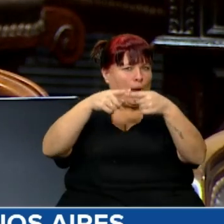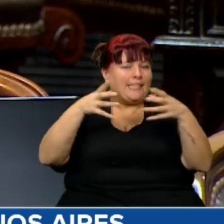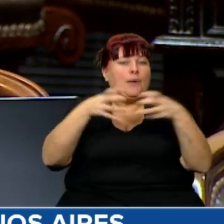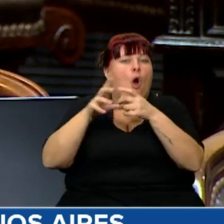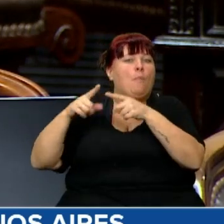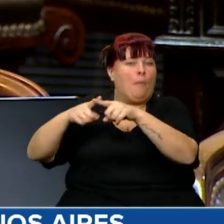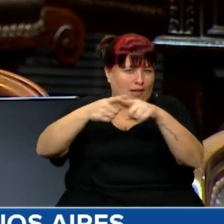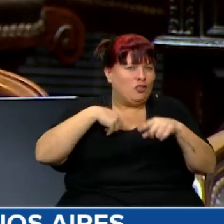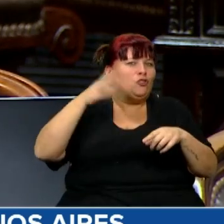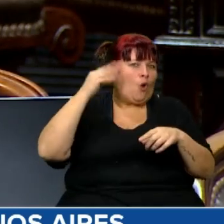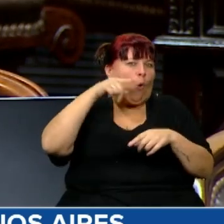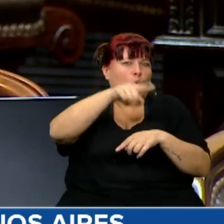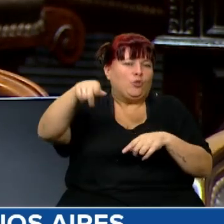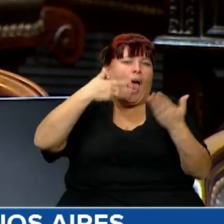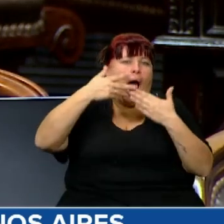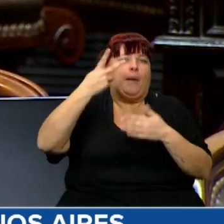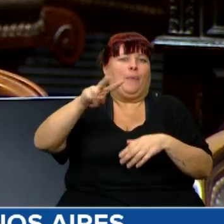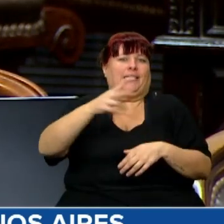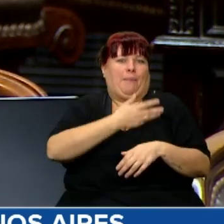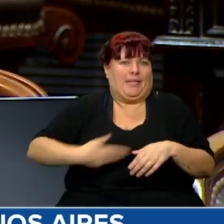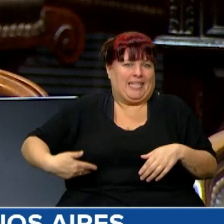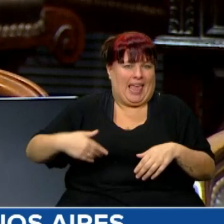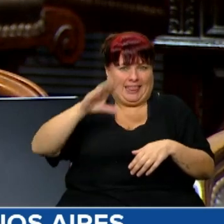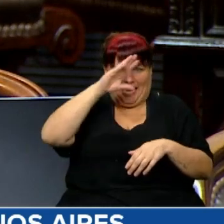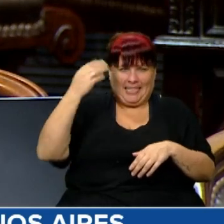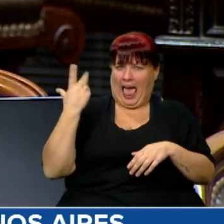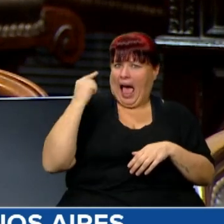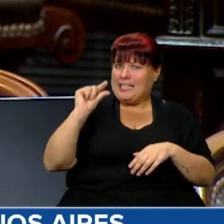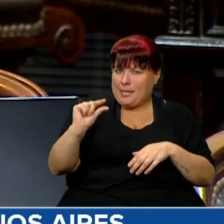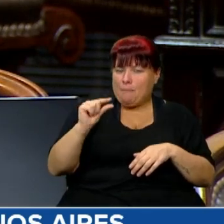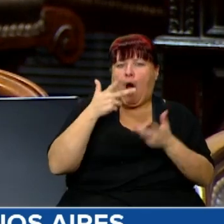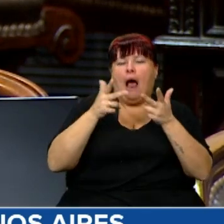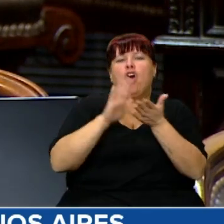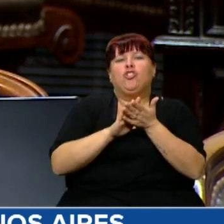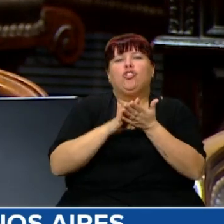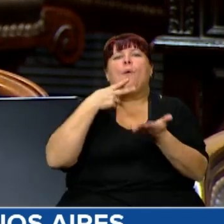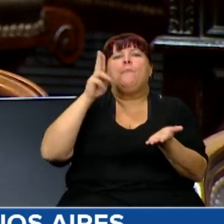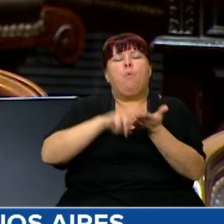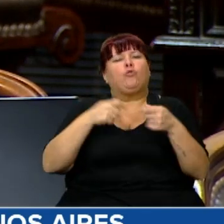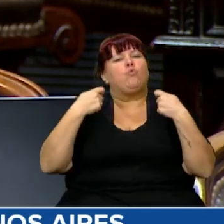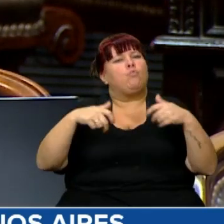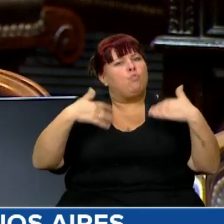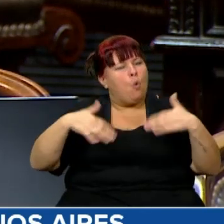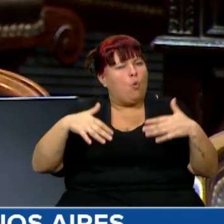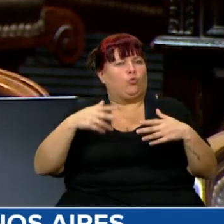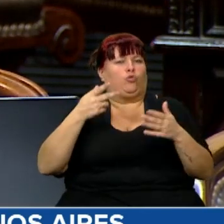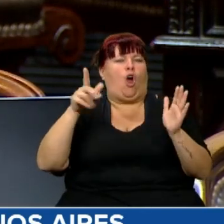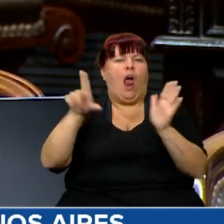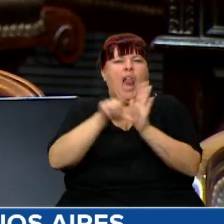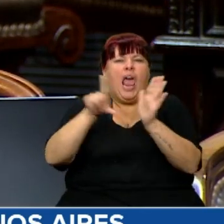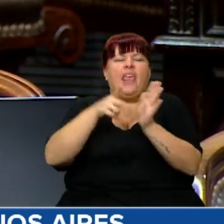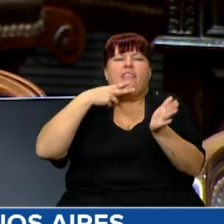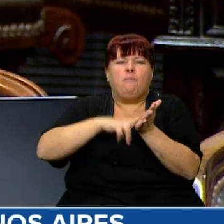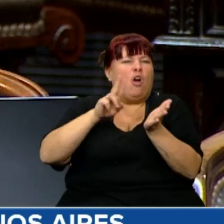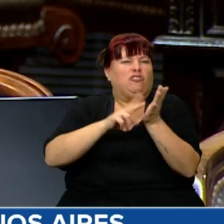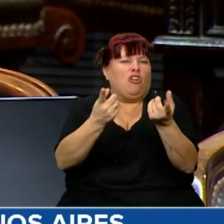sectores políticos, pues se lo escuché decir a la vicepresidenta de la Nación hace muy poco tiempo hablando del costo tributario de una cantidad de regímenes